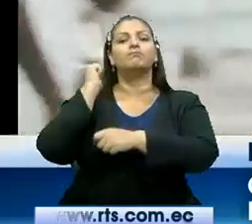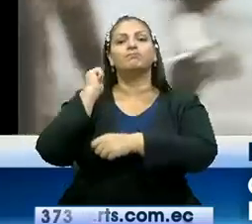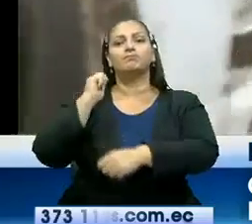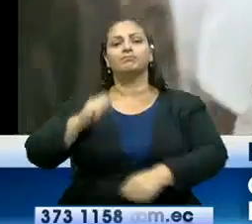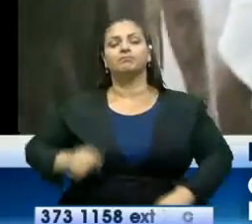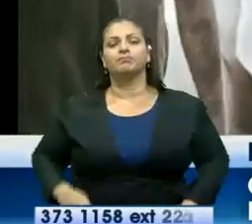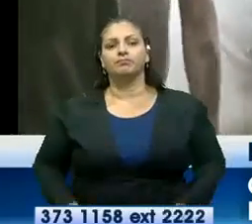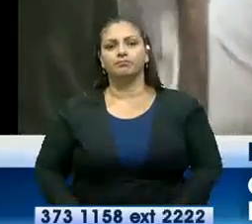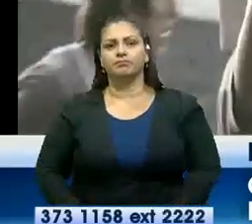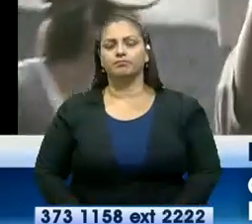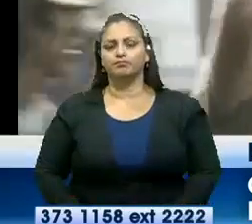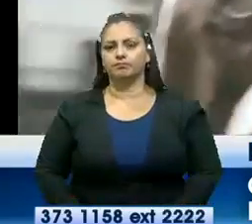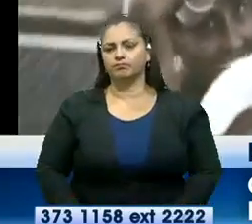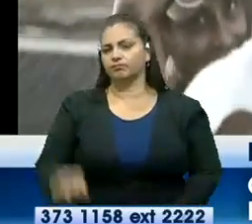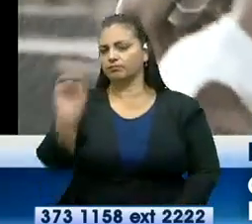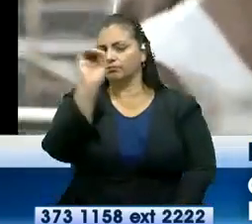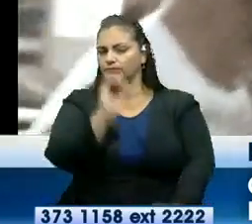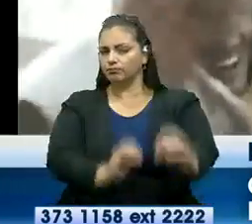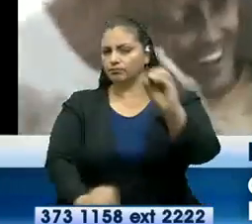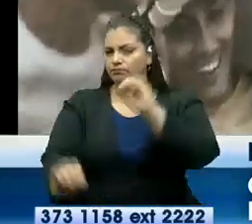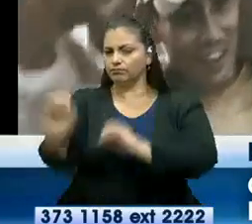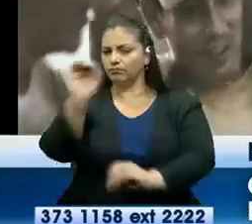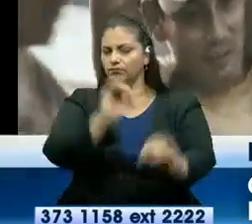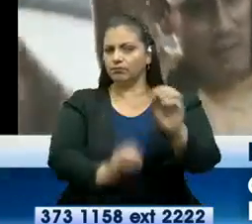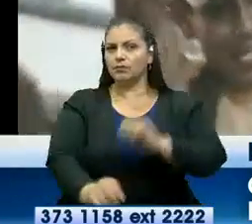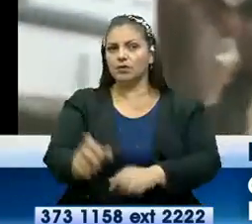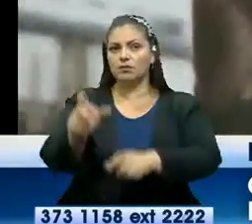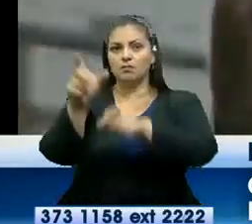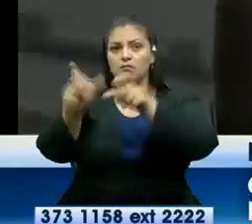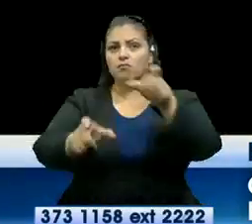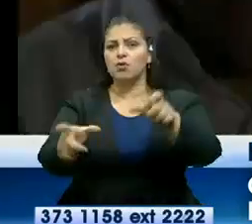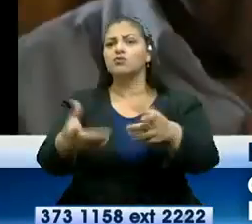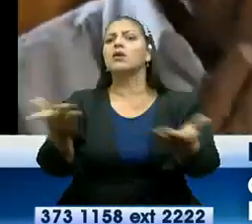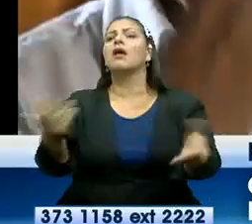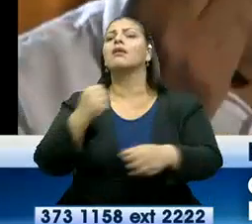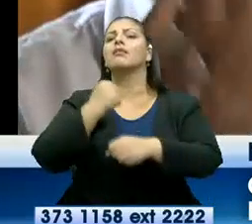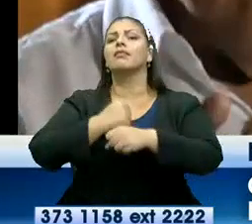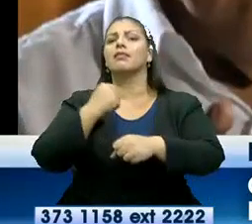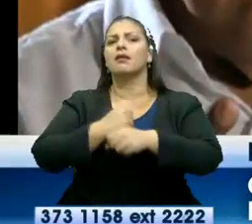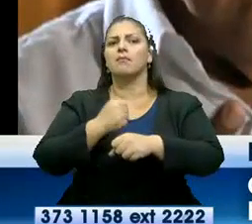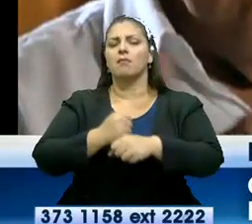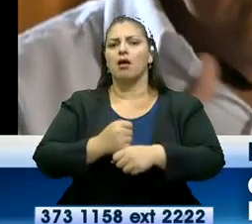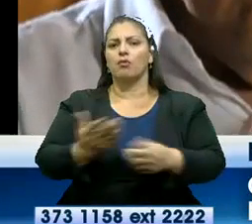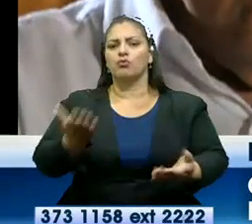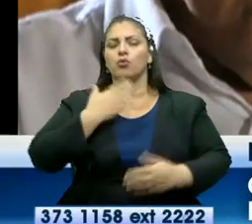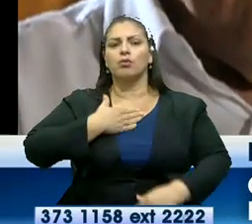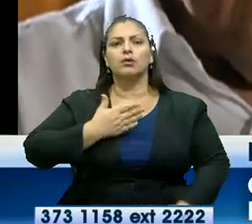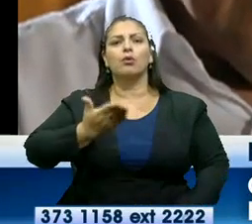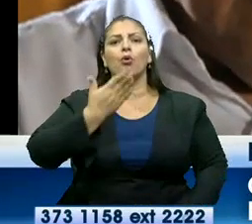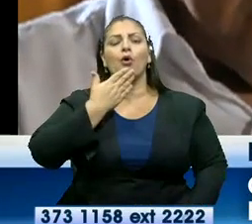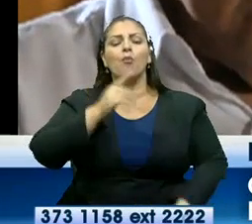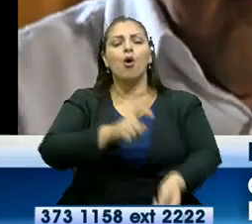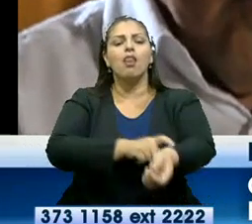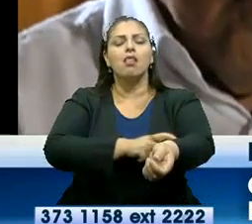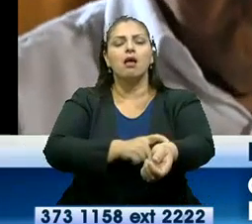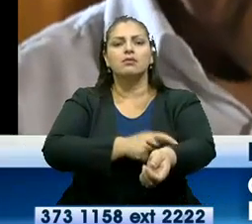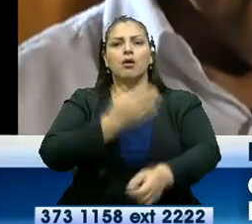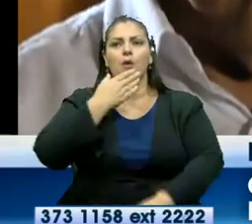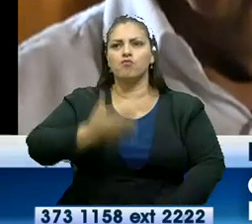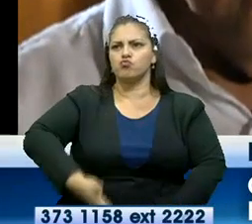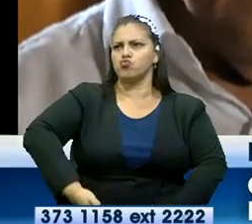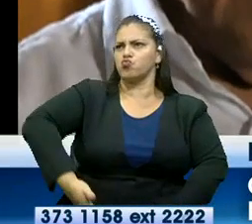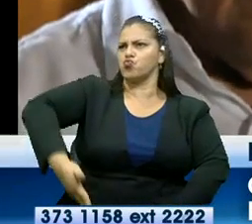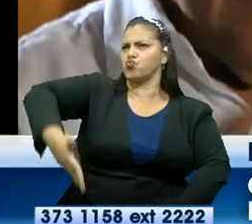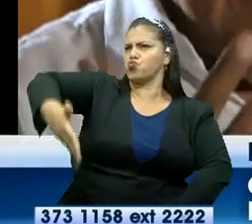Empecemos observando al cholo en sus rasgos. Es un hombre bajo, fornido, no